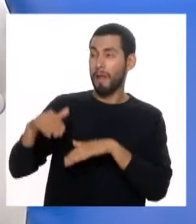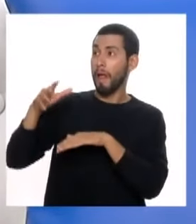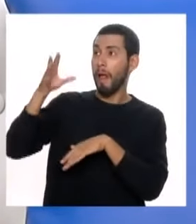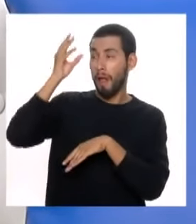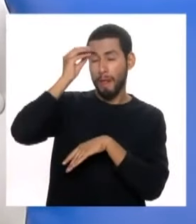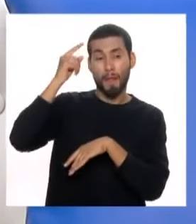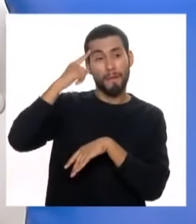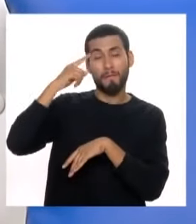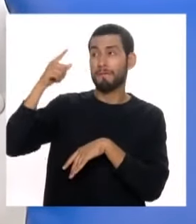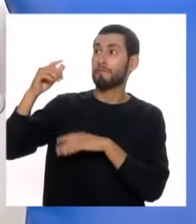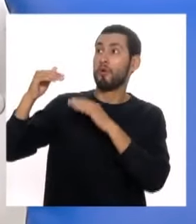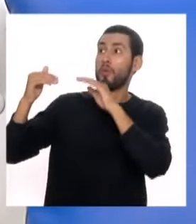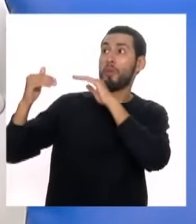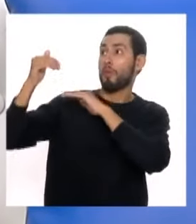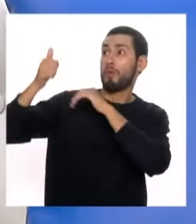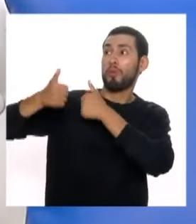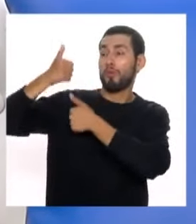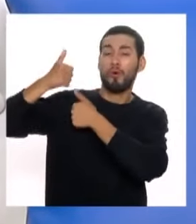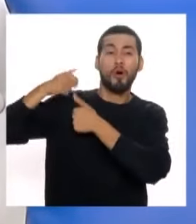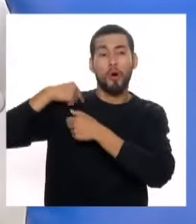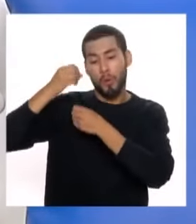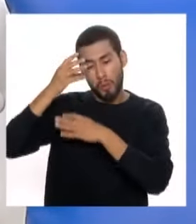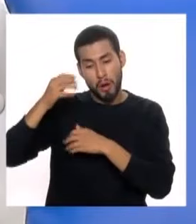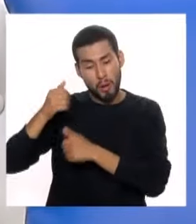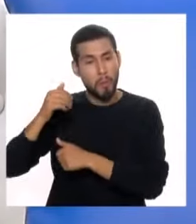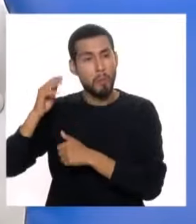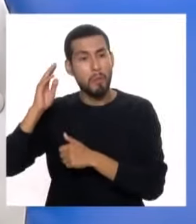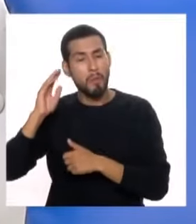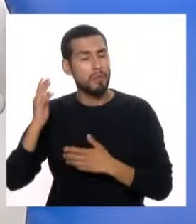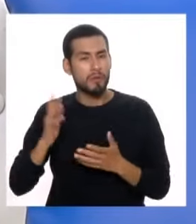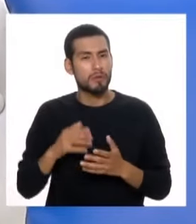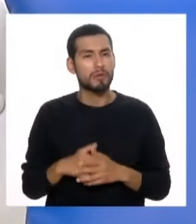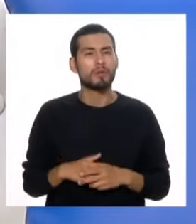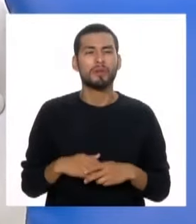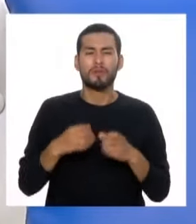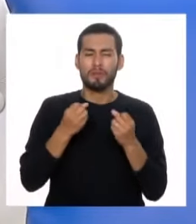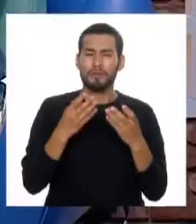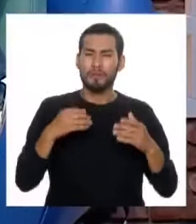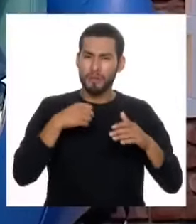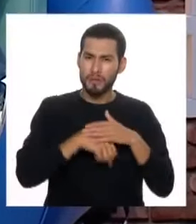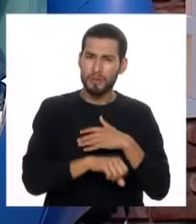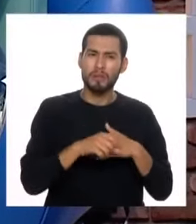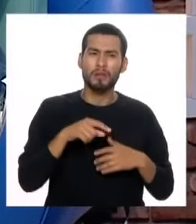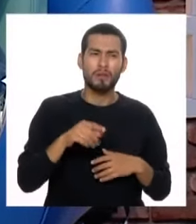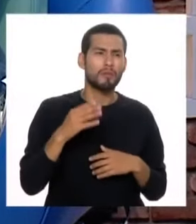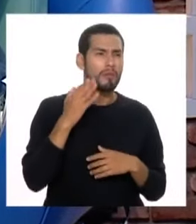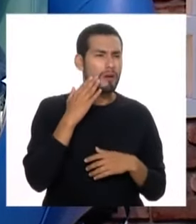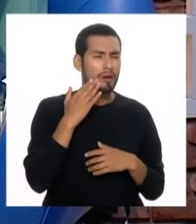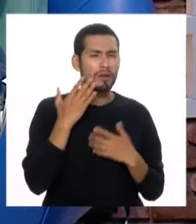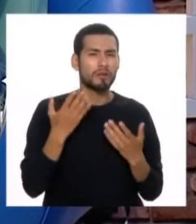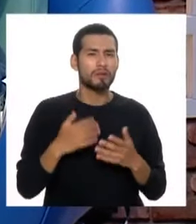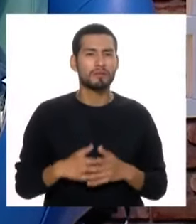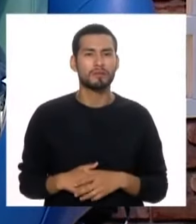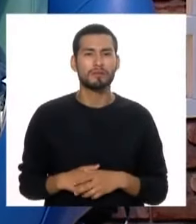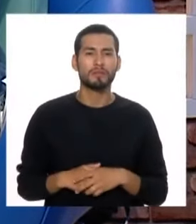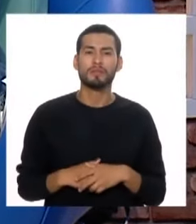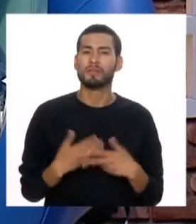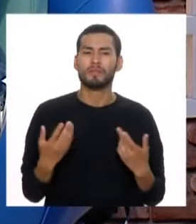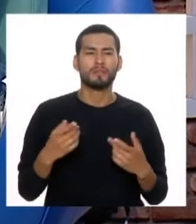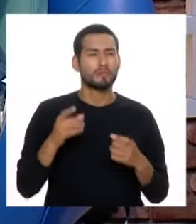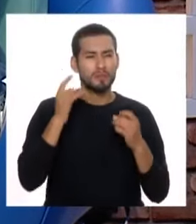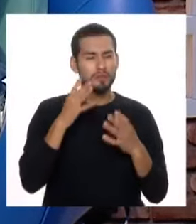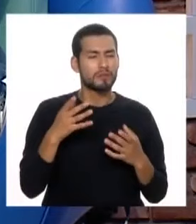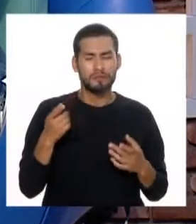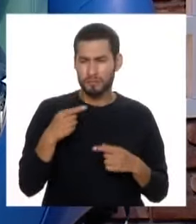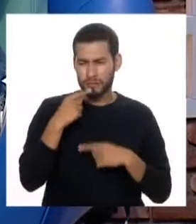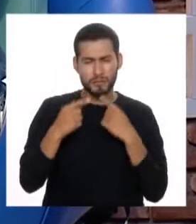hay alguien que está por encima del otro, uno obedece y el otro manda. Claro, por ejemplo, hay tantos hijos que golpean a sus mamás viejitas. Sí, claro, eso es terrible, terrible, ¿no? Que